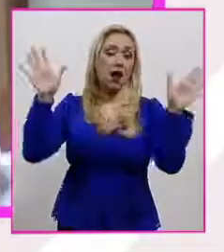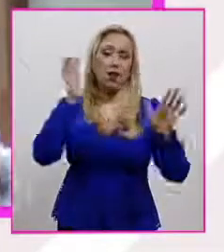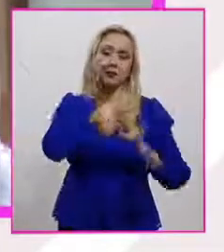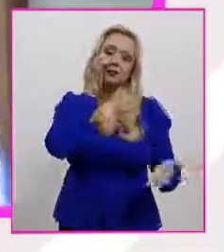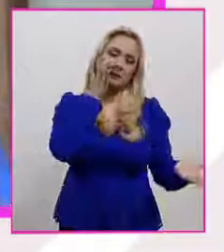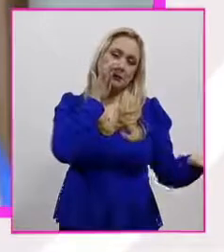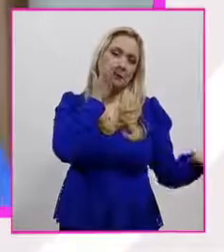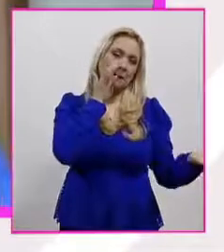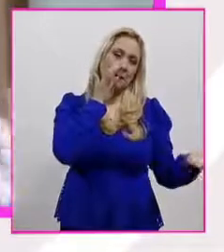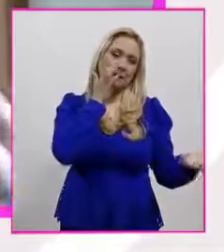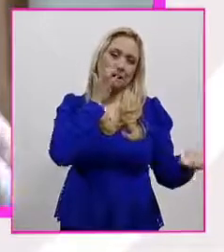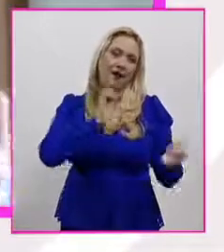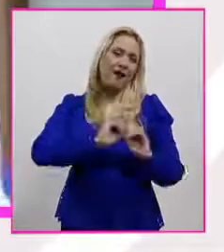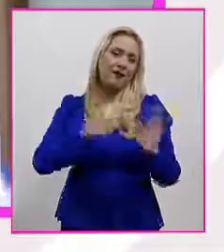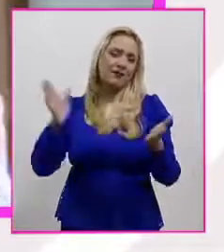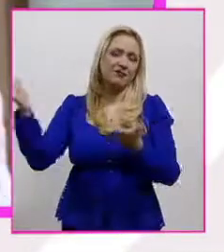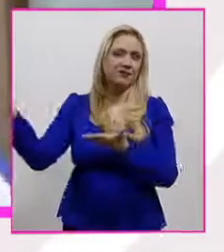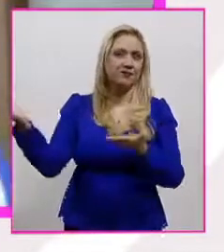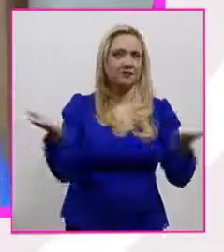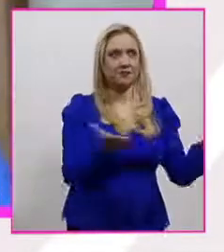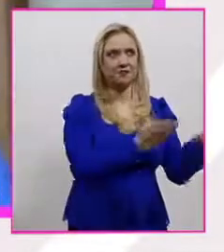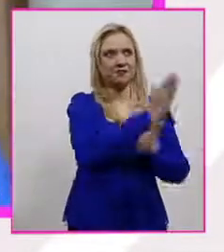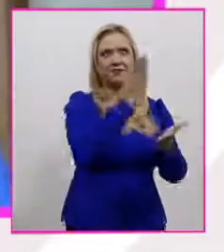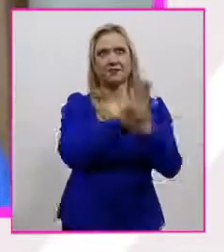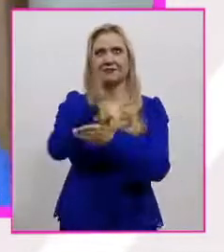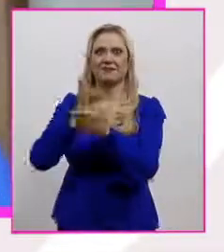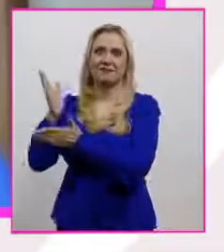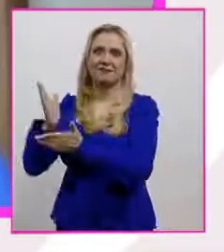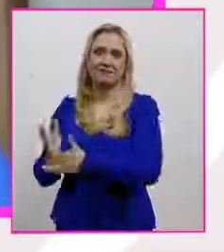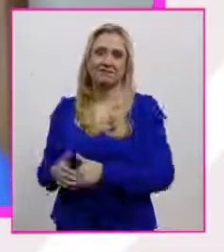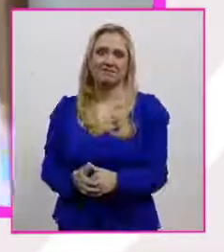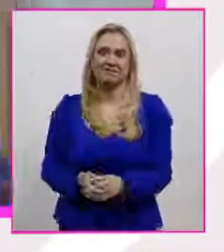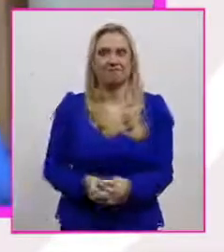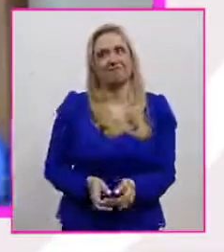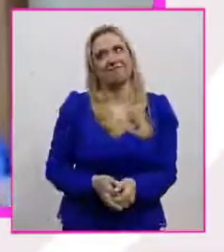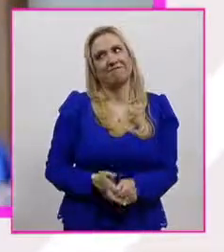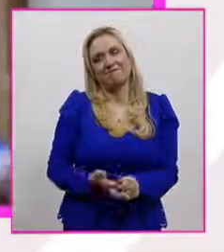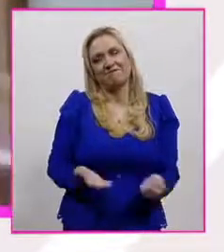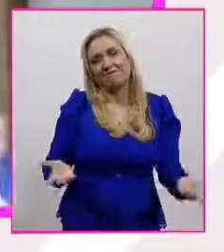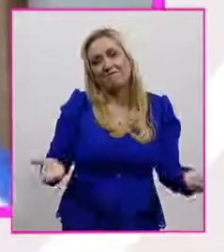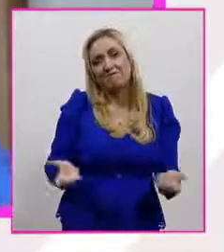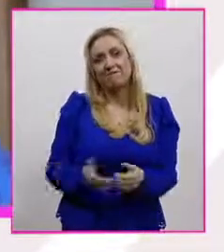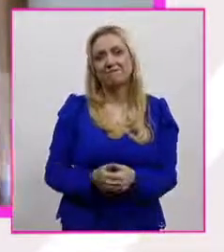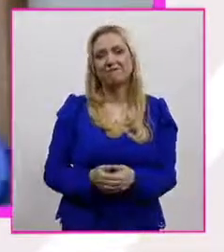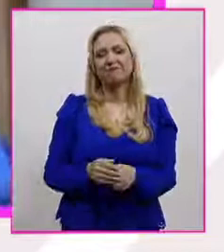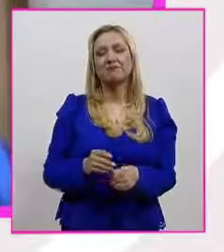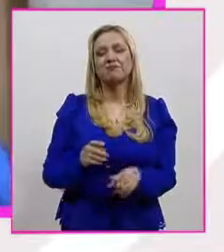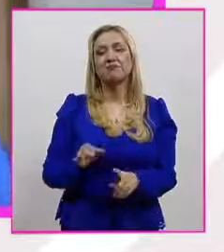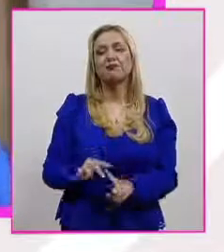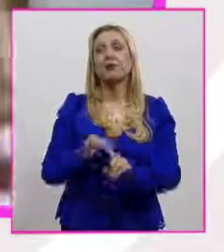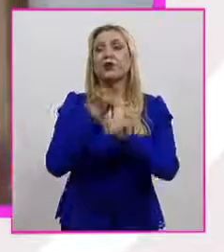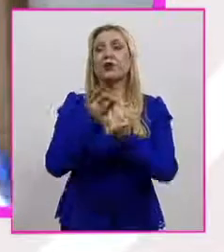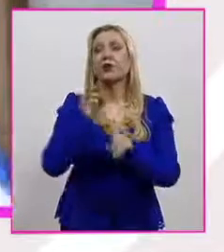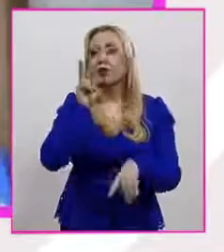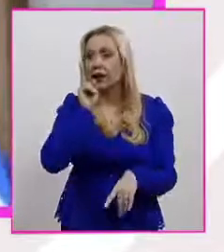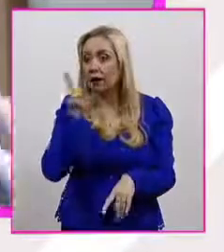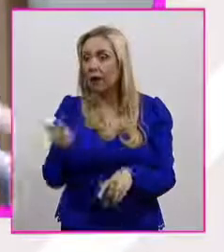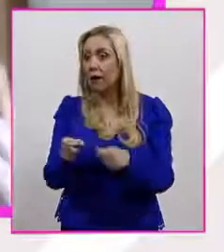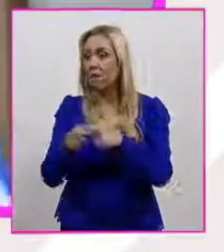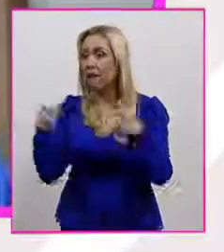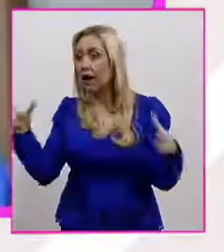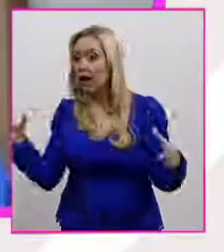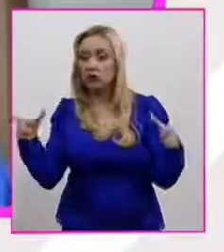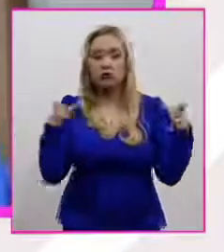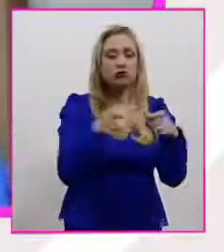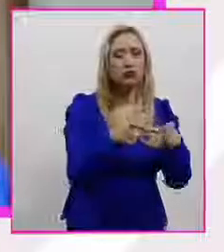rendimiento extra en múltiples dimensiones. Entonces no es un tema de que solo por una medición específica encontremos esto, sino no